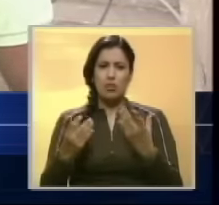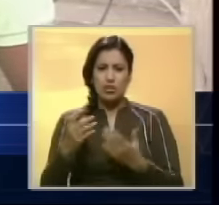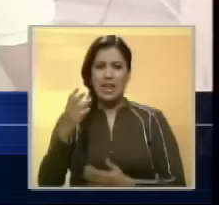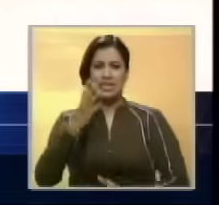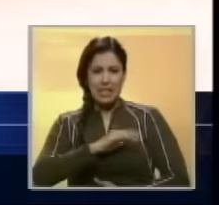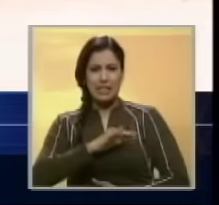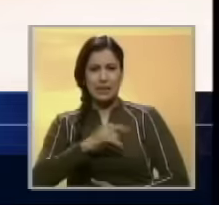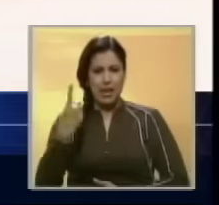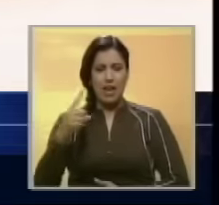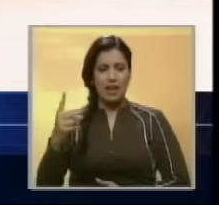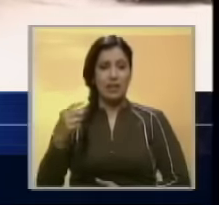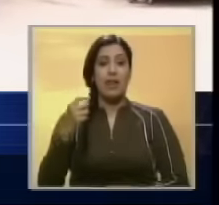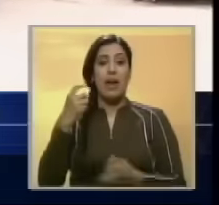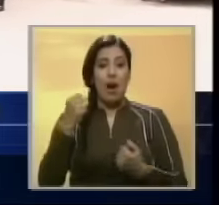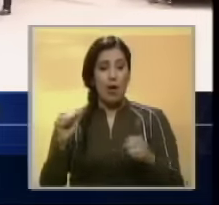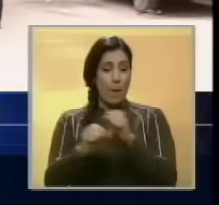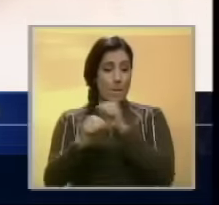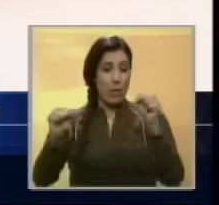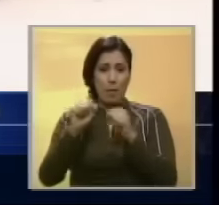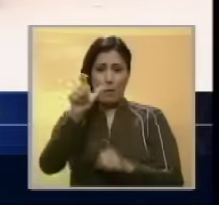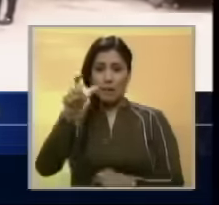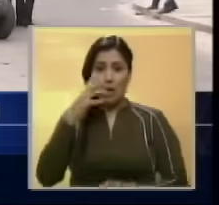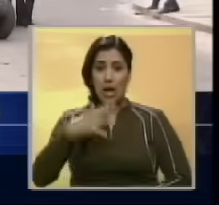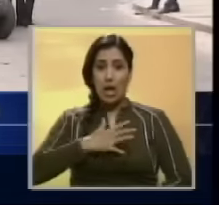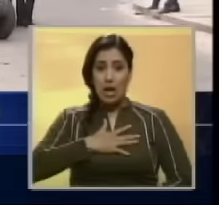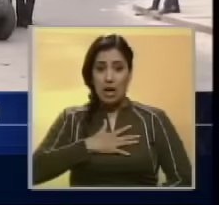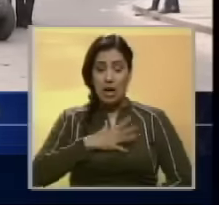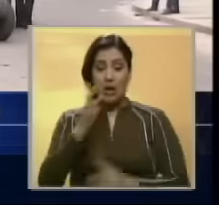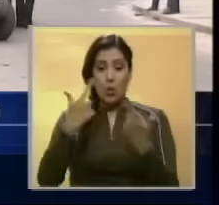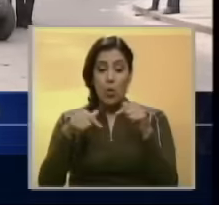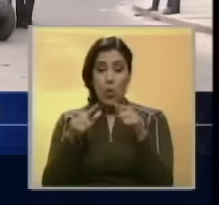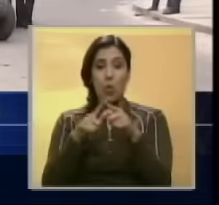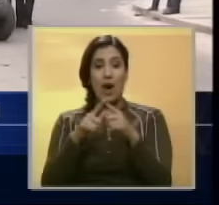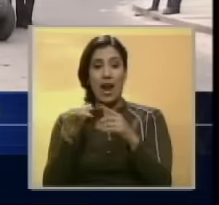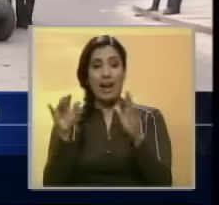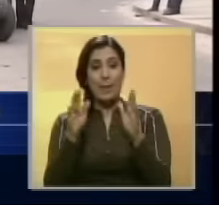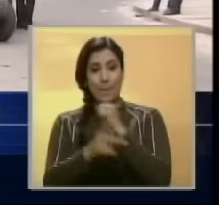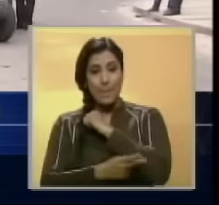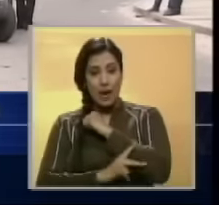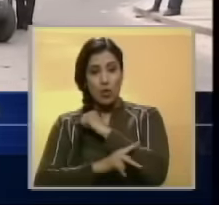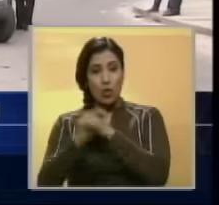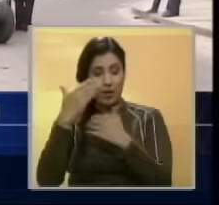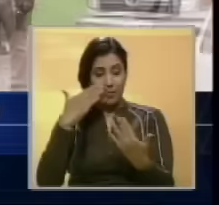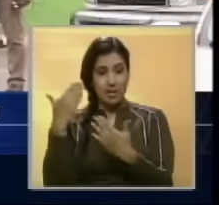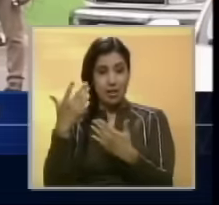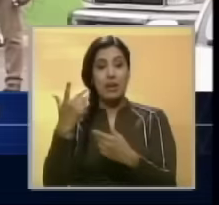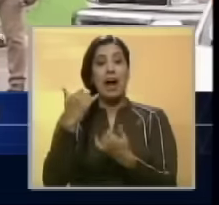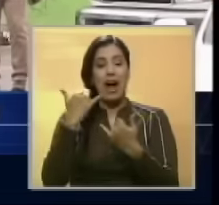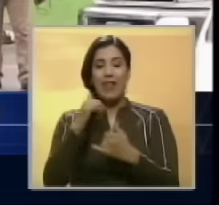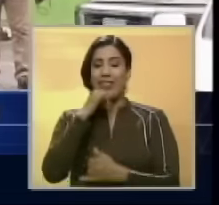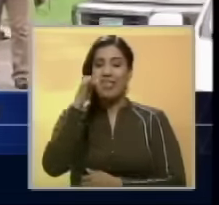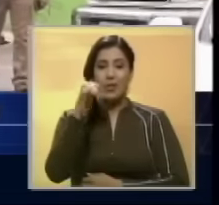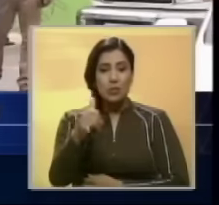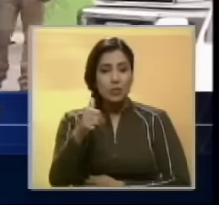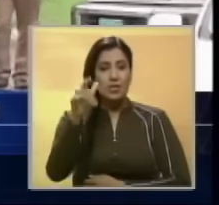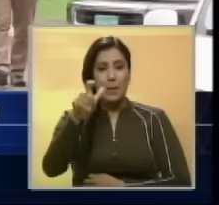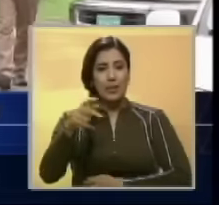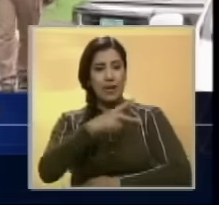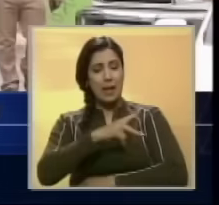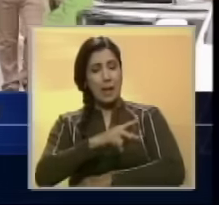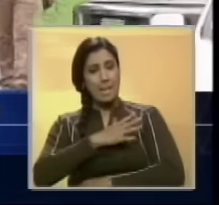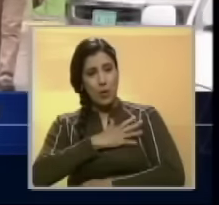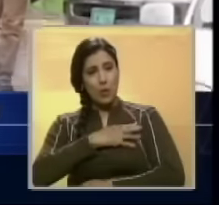petej la detonación conmocionó a los habitantes de esta populosa parroquia de San Agustín del Sur denuncian que las bandas